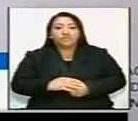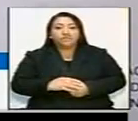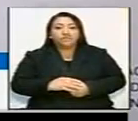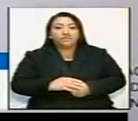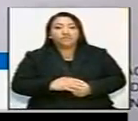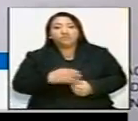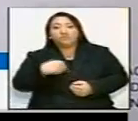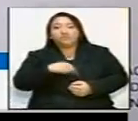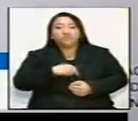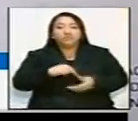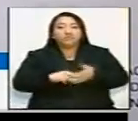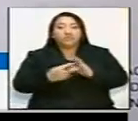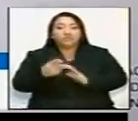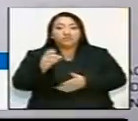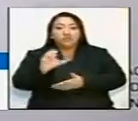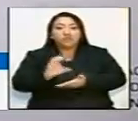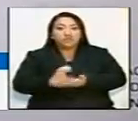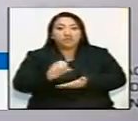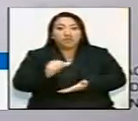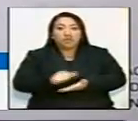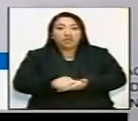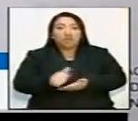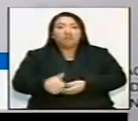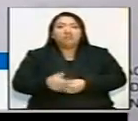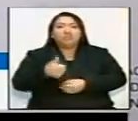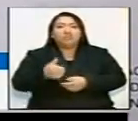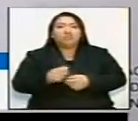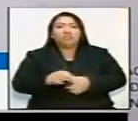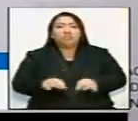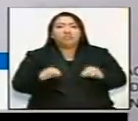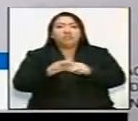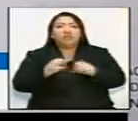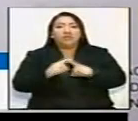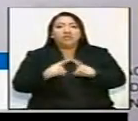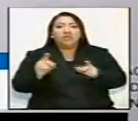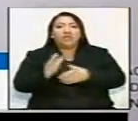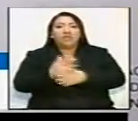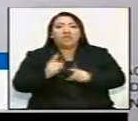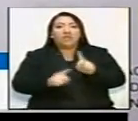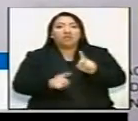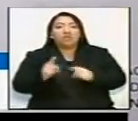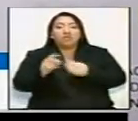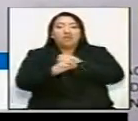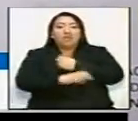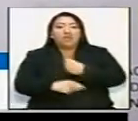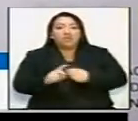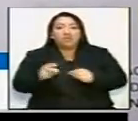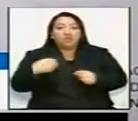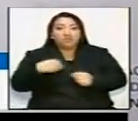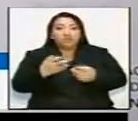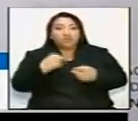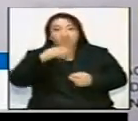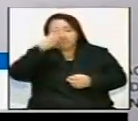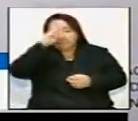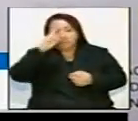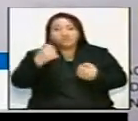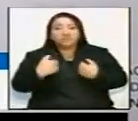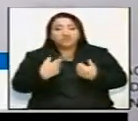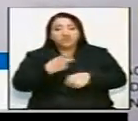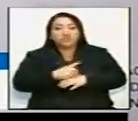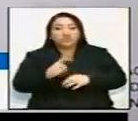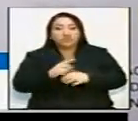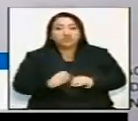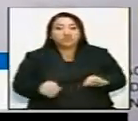es quizás el principal factor que hace la diferencia entre países. Y si nosotros queremos que el Perú tenga un